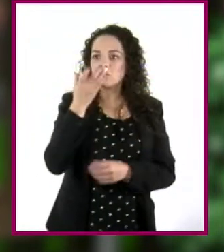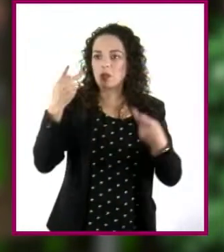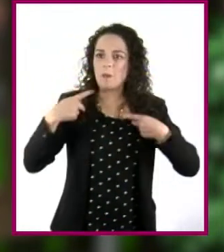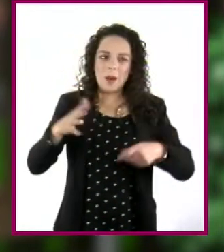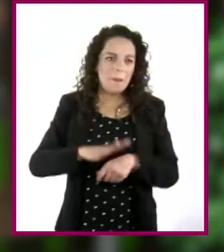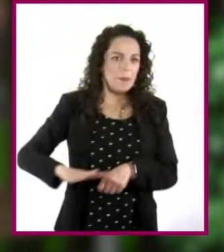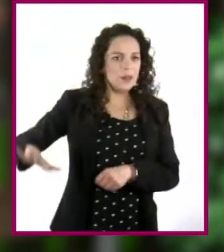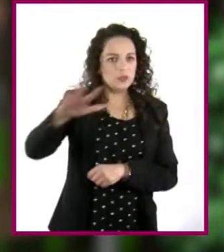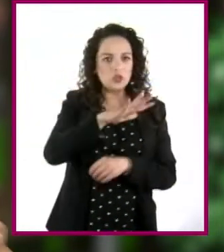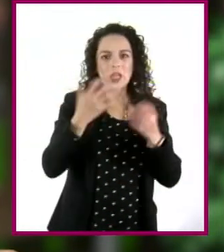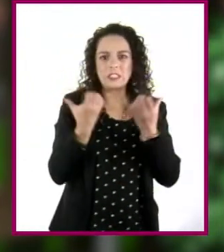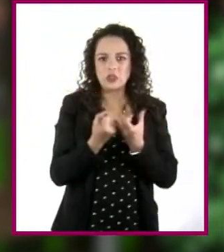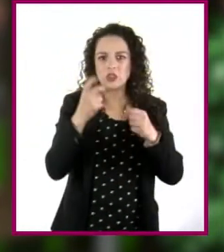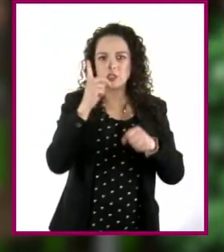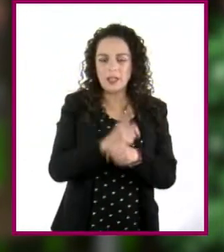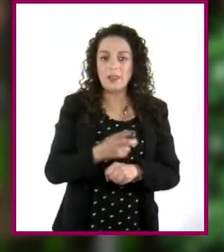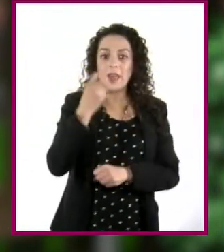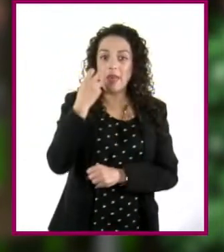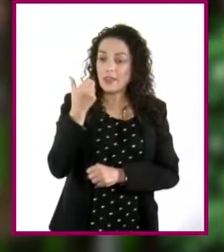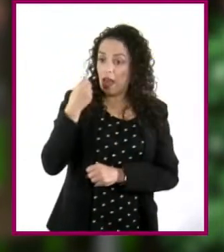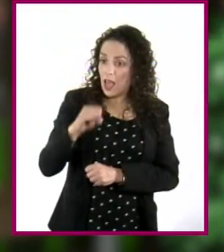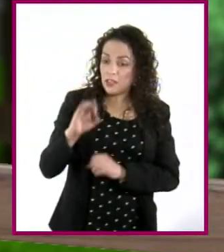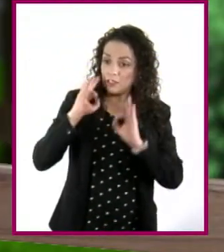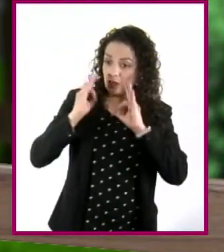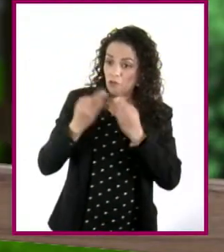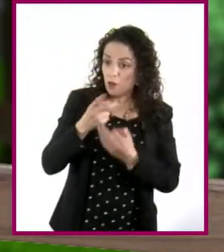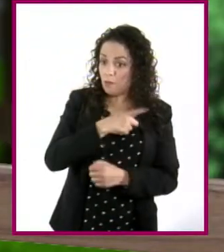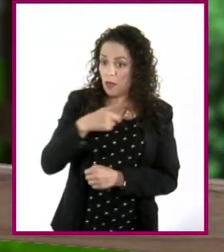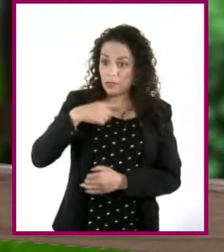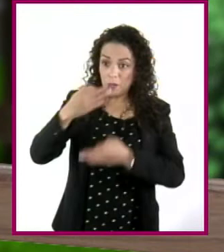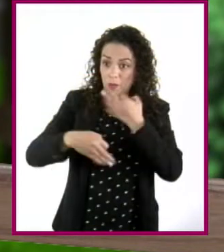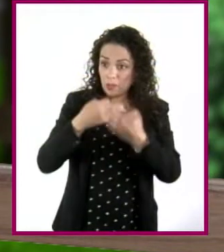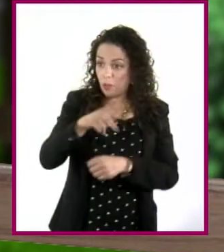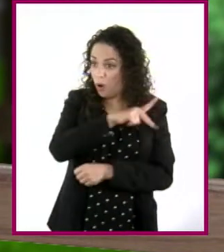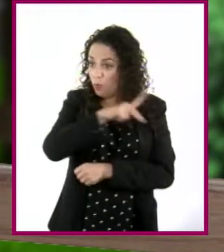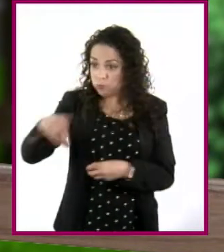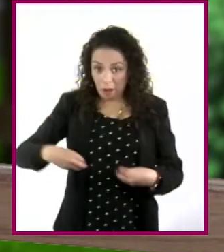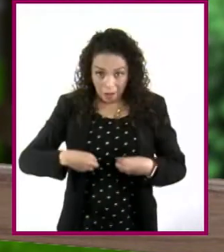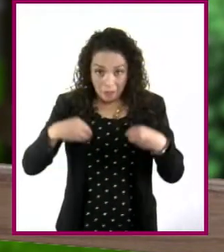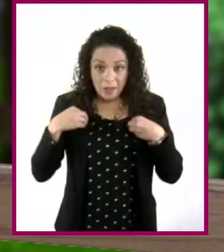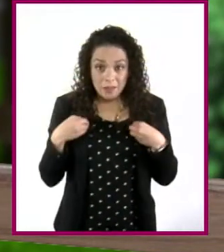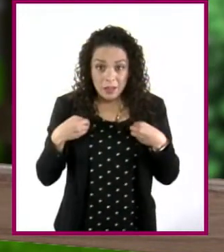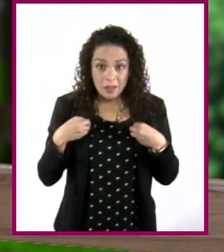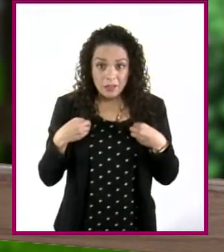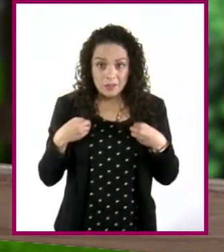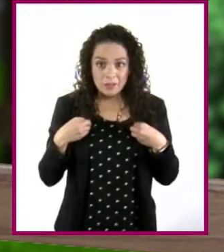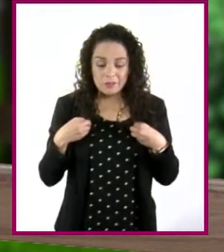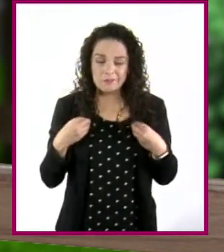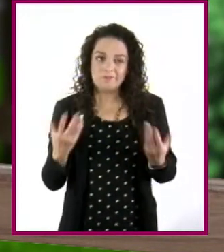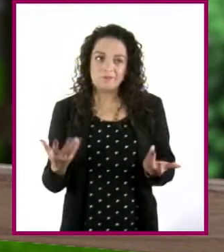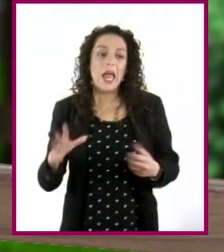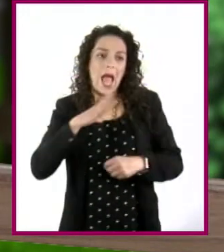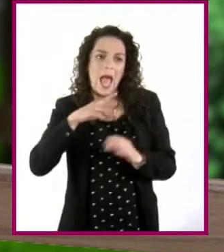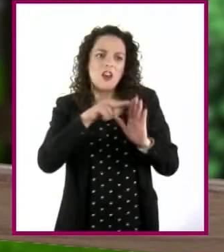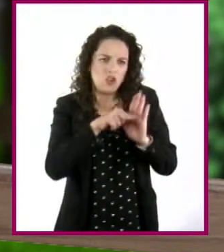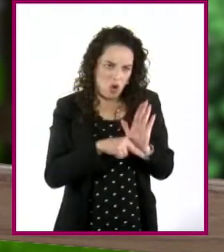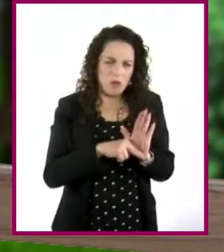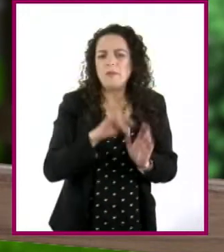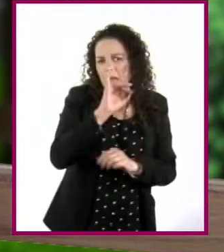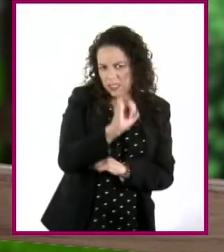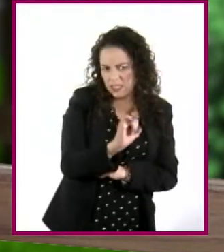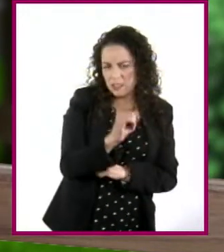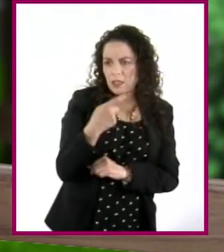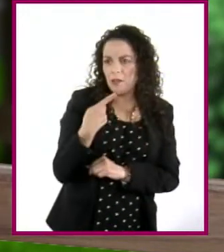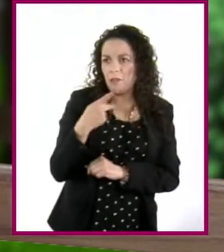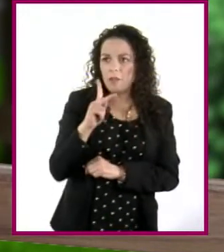determinan completamente el modo en que debemos vivir. Hay ciertas normas, sí, pero mira, por un lado me parece que